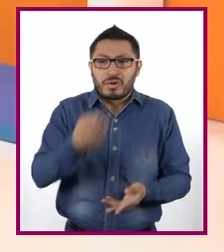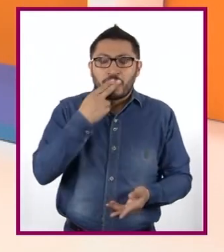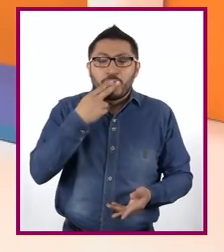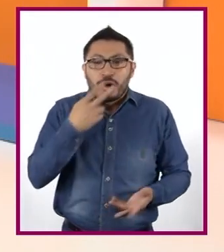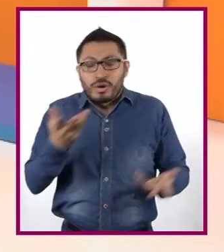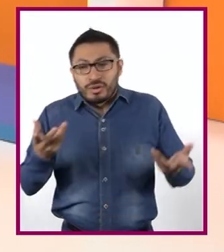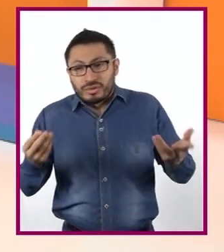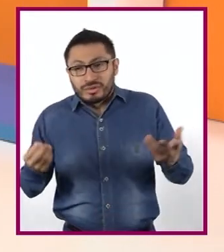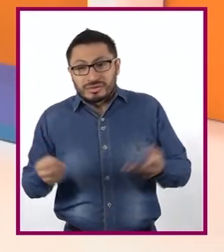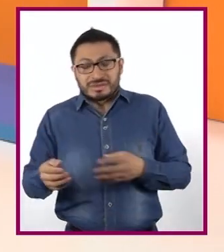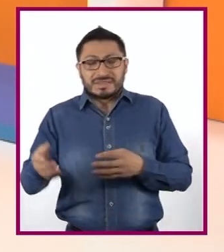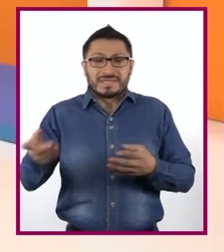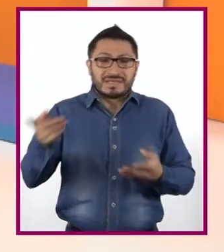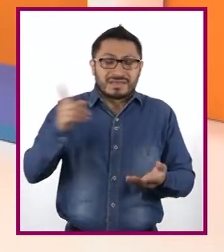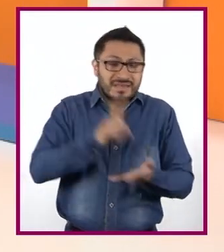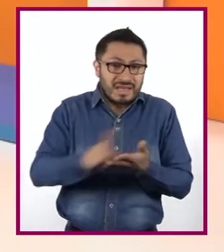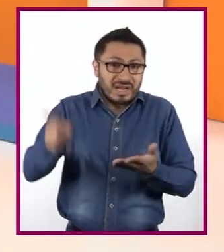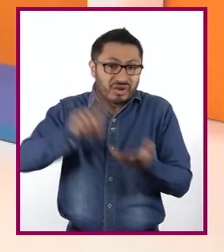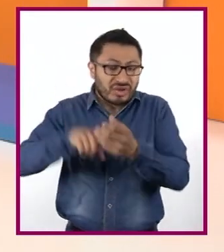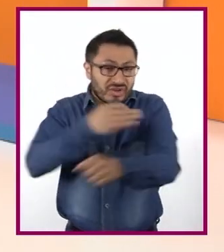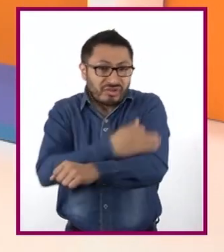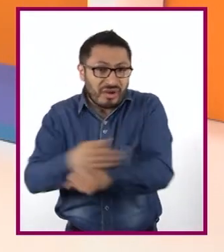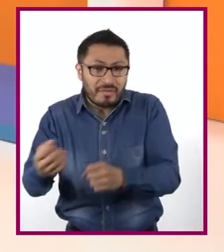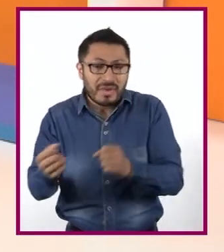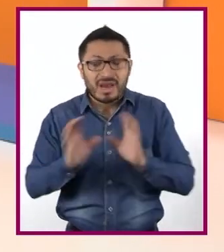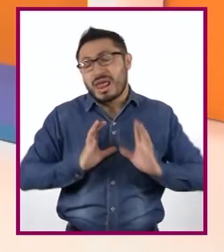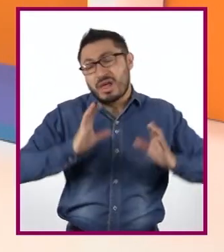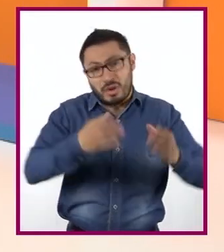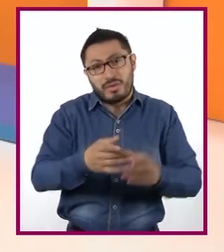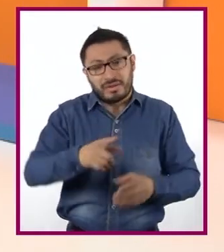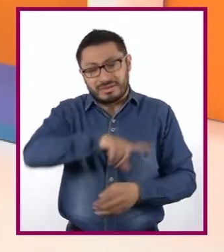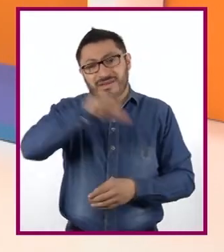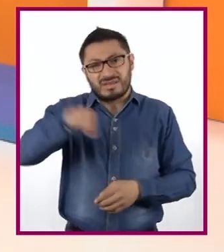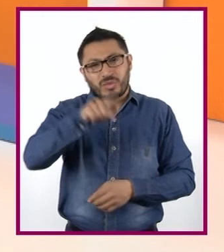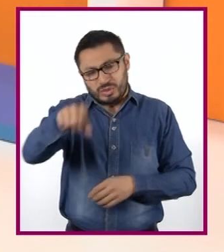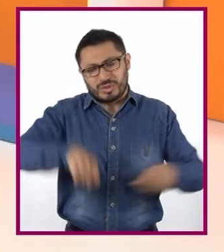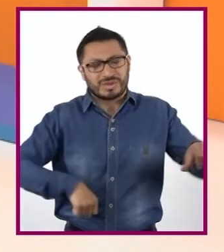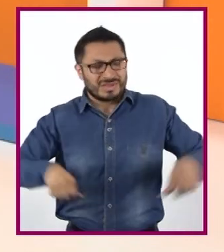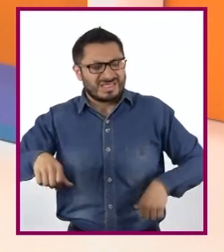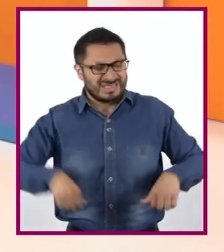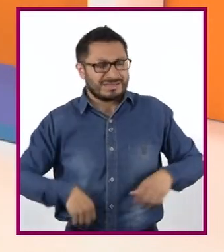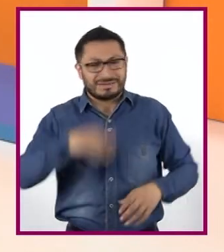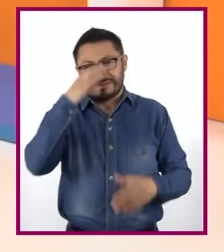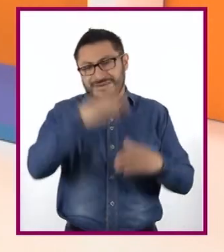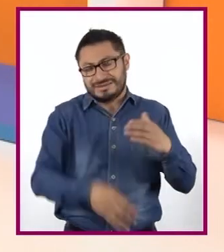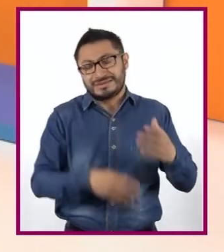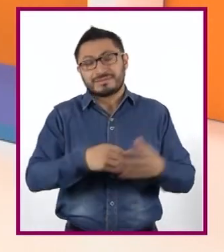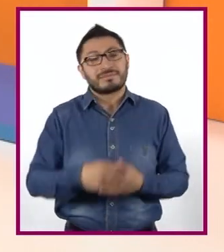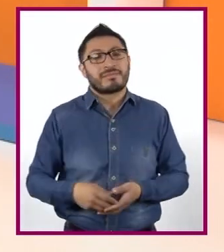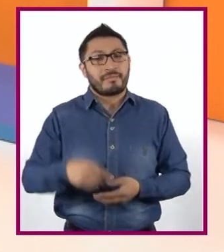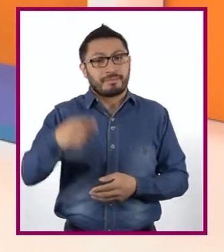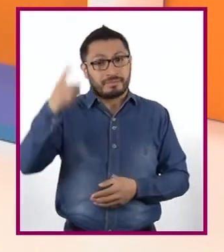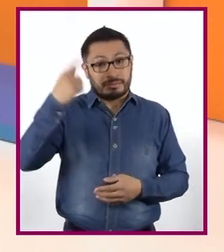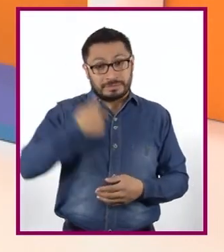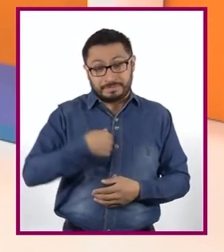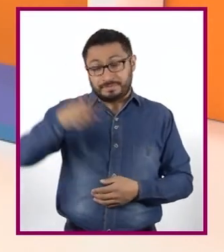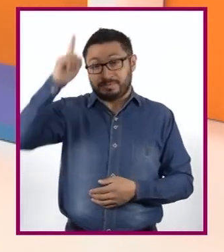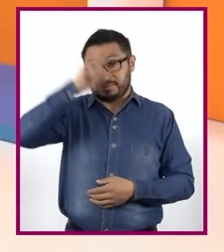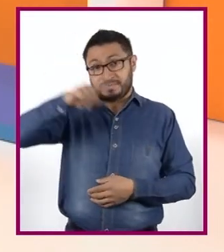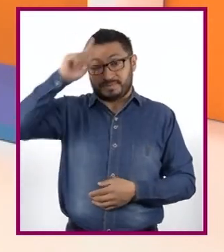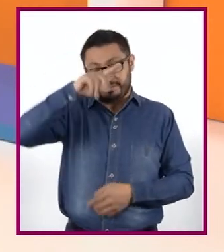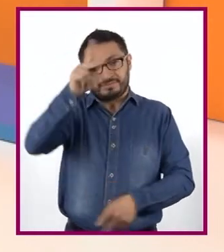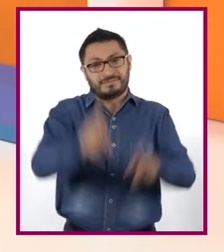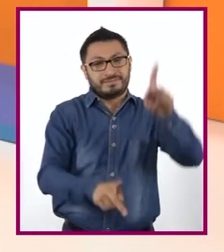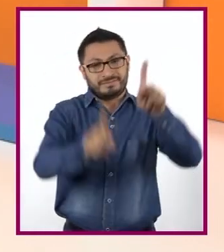la comunidad. Más tarde pueden retomar la actividad para complementarla. Para ello, les sugiero que platique con